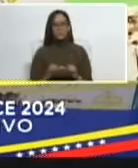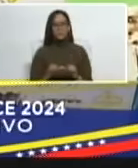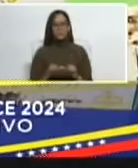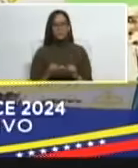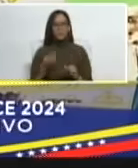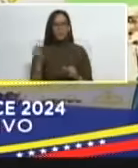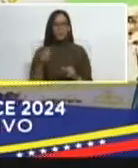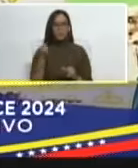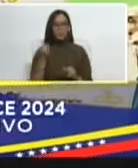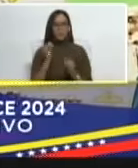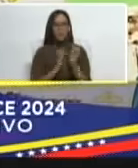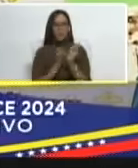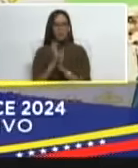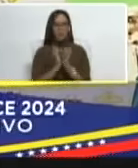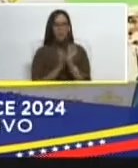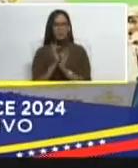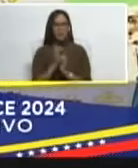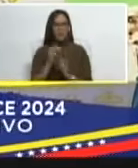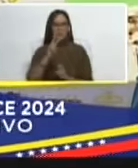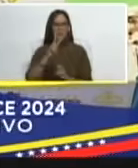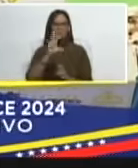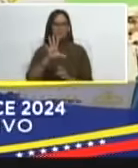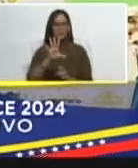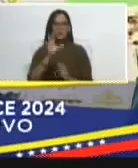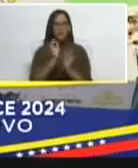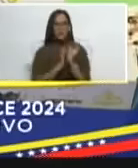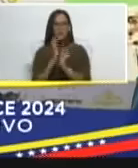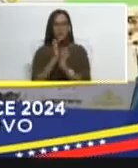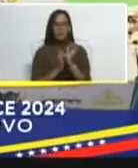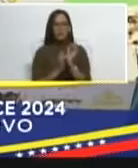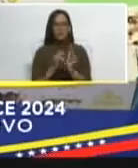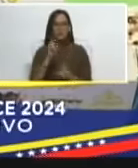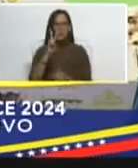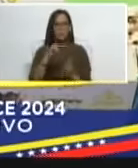como en abril, 25 de abril,